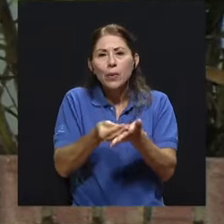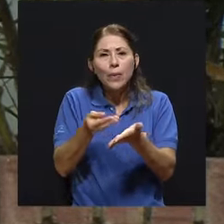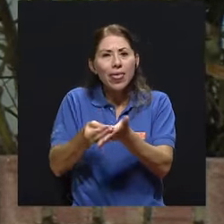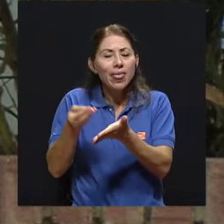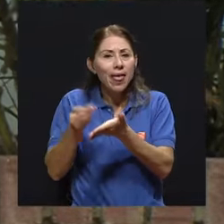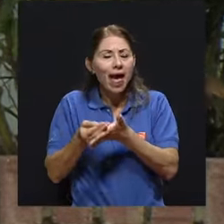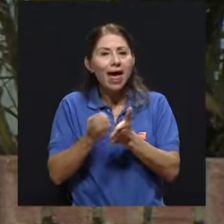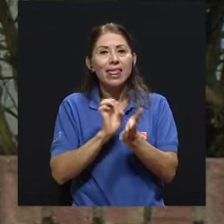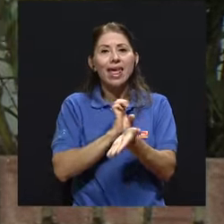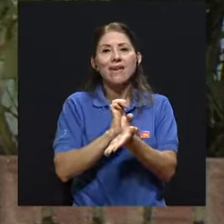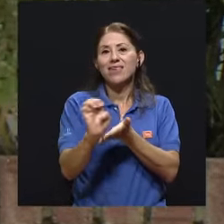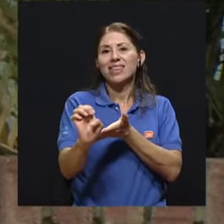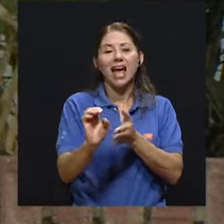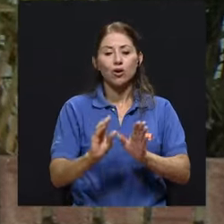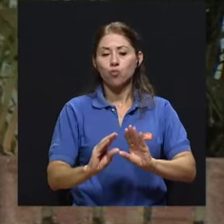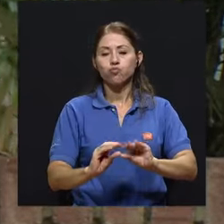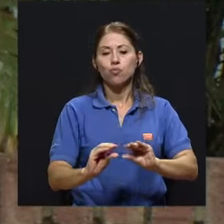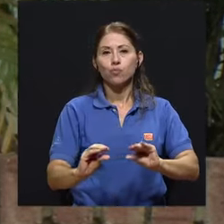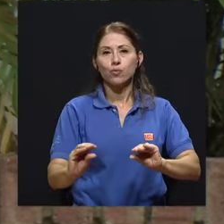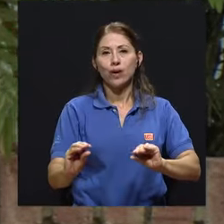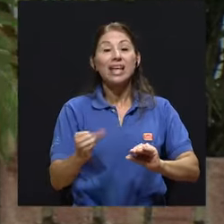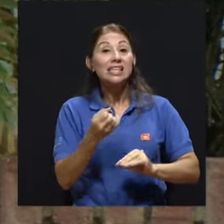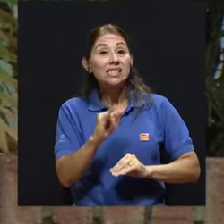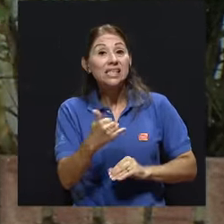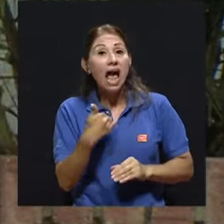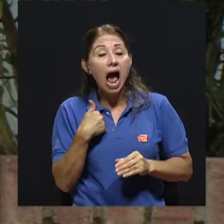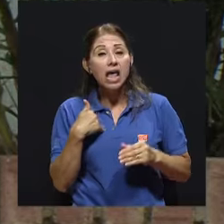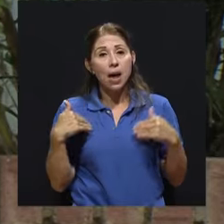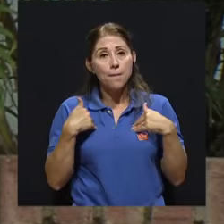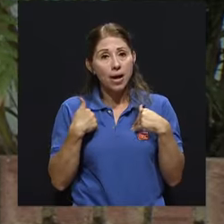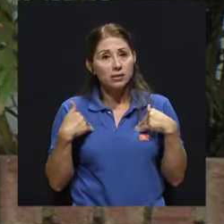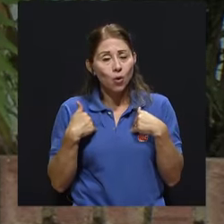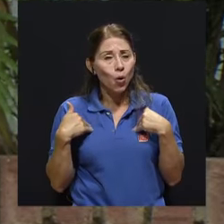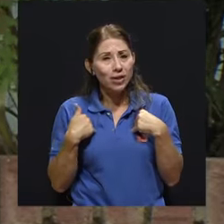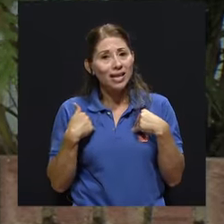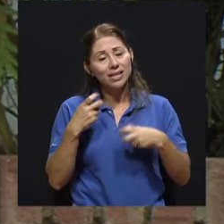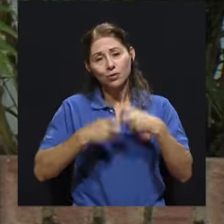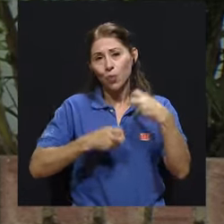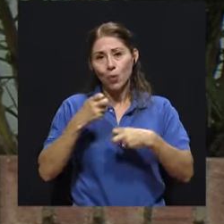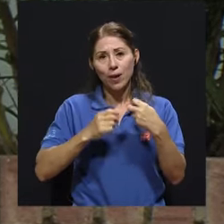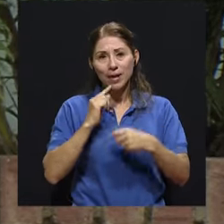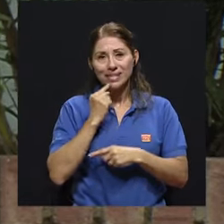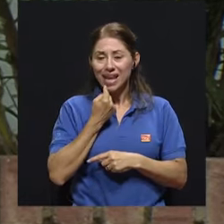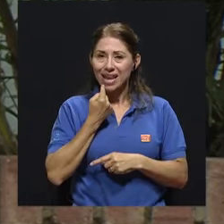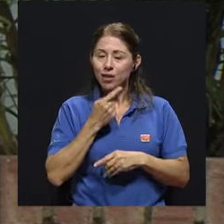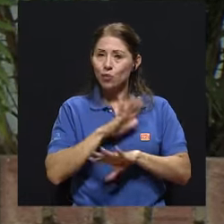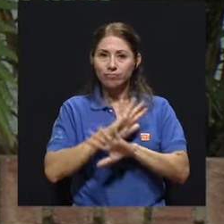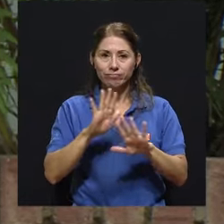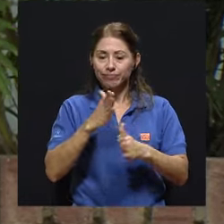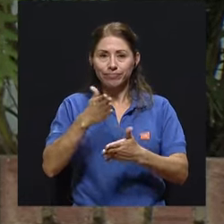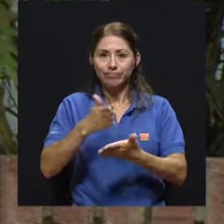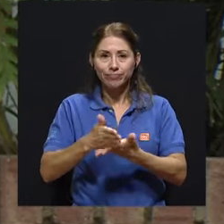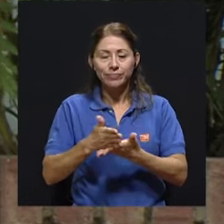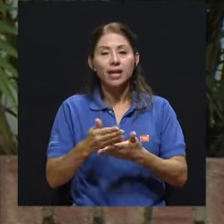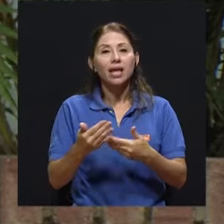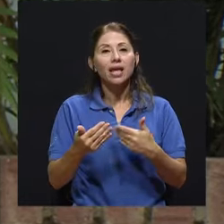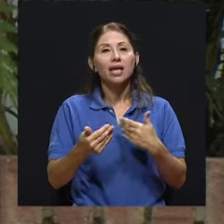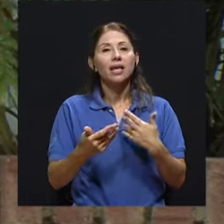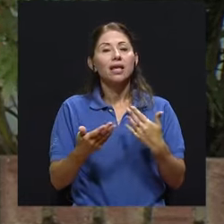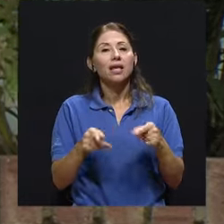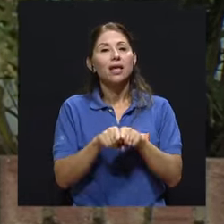hay mascotas, pues son un problema serio que hay que tratar de eliminarlas lo más que se pueda. Y